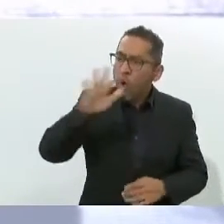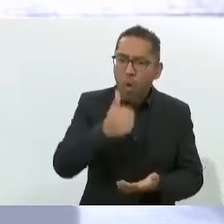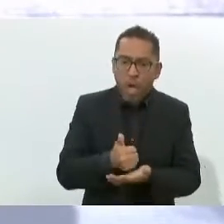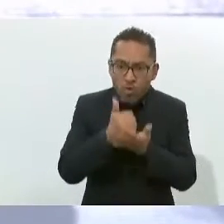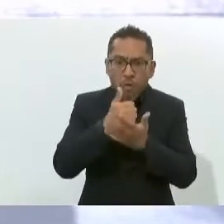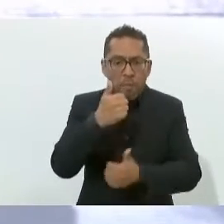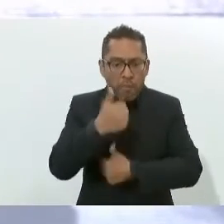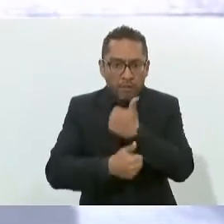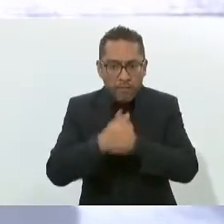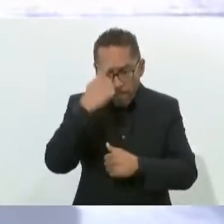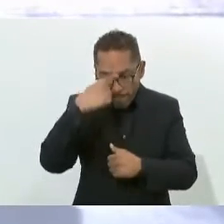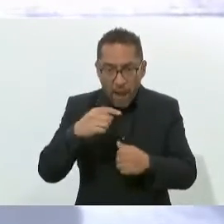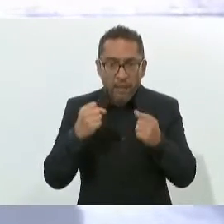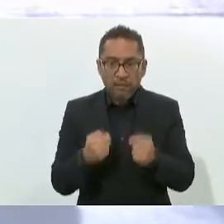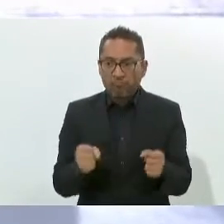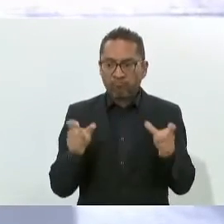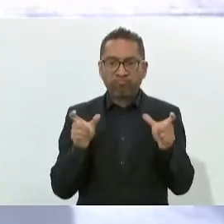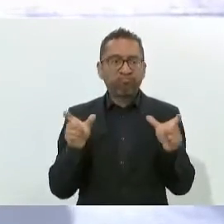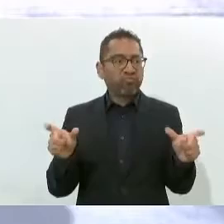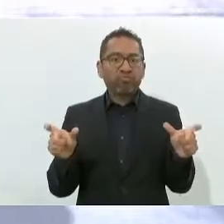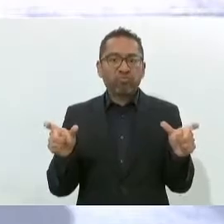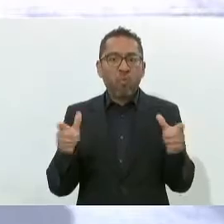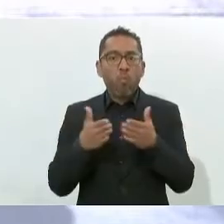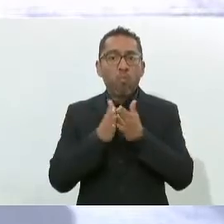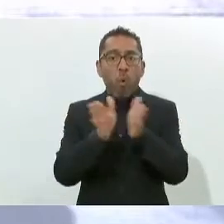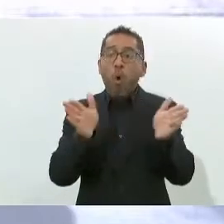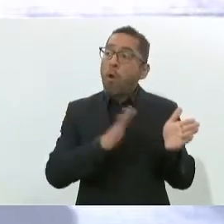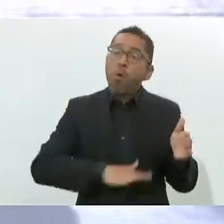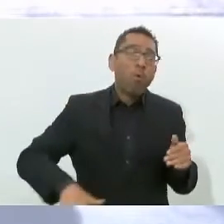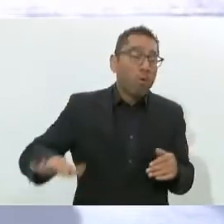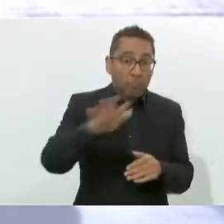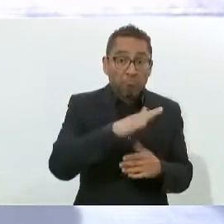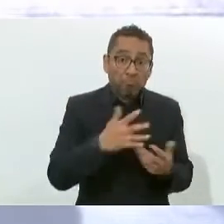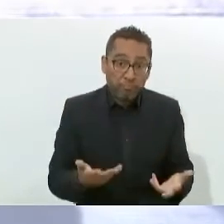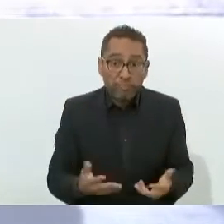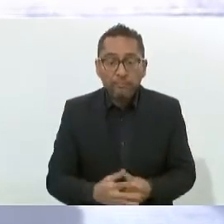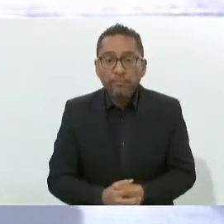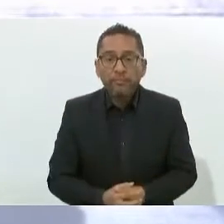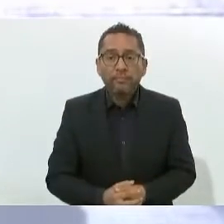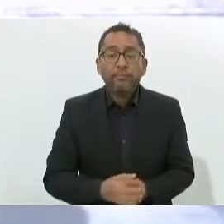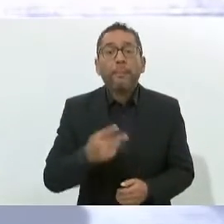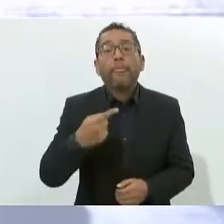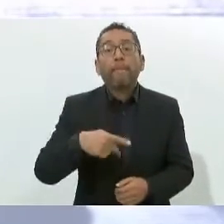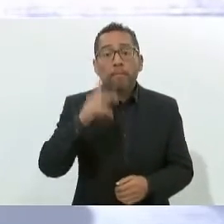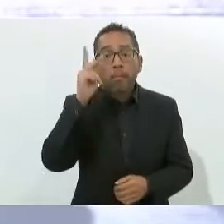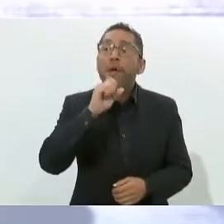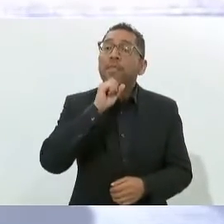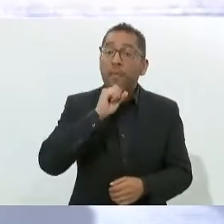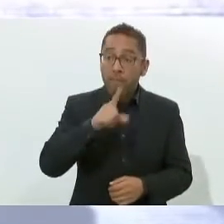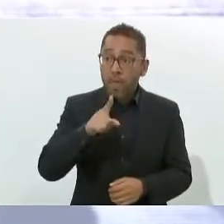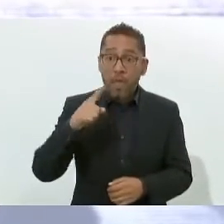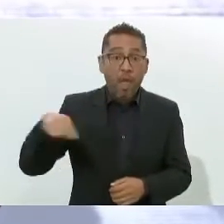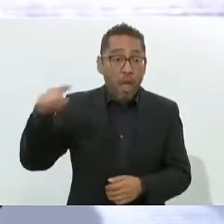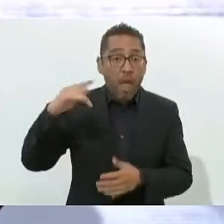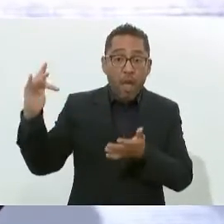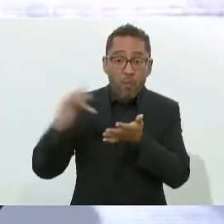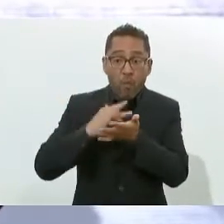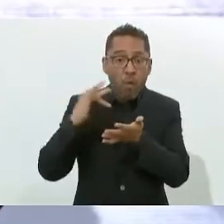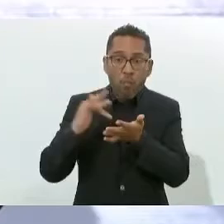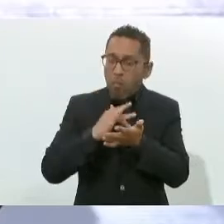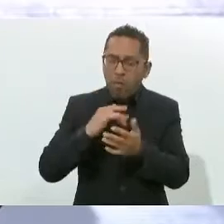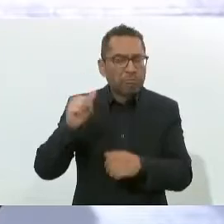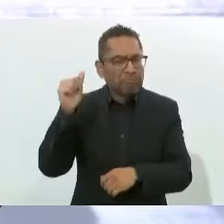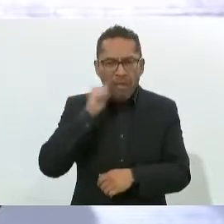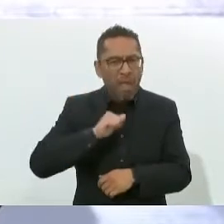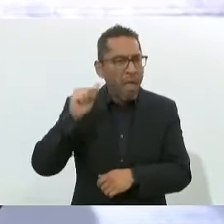pública, pero también nos están apoyando, como lo han hecho